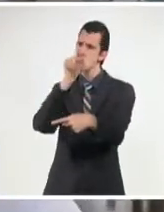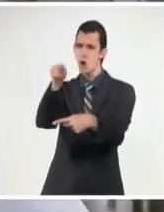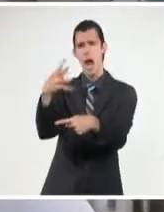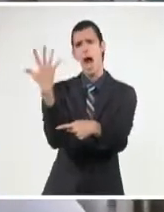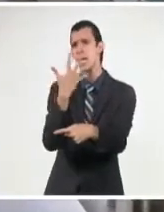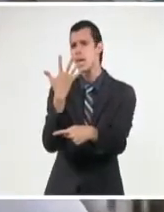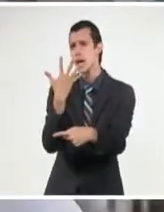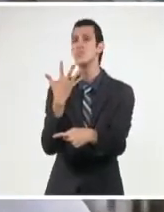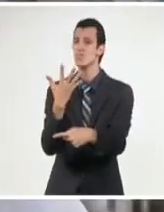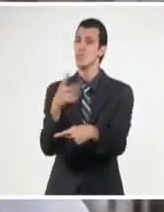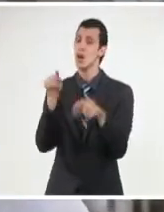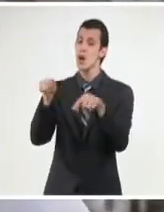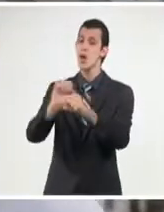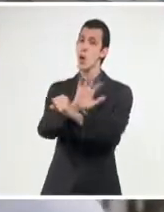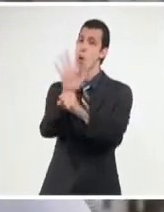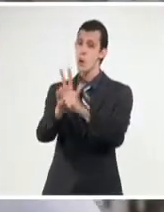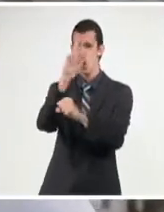sea,